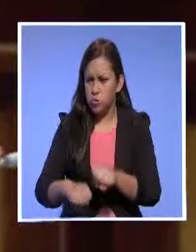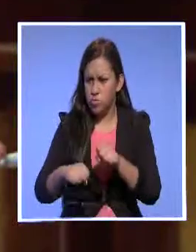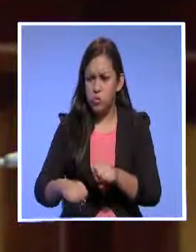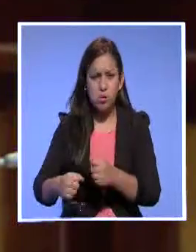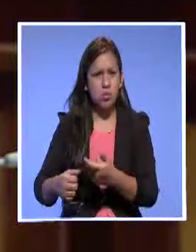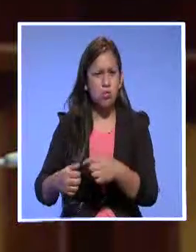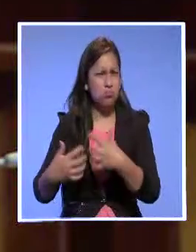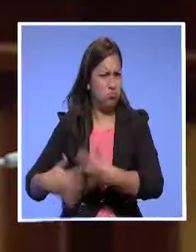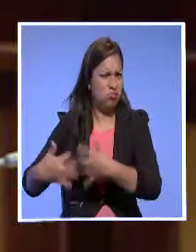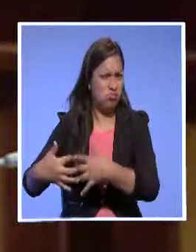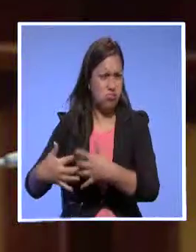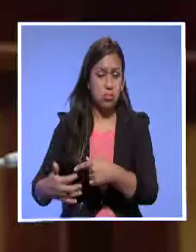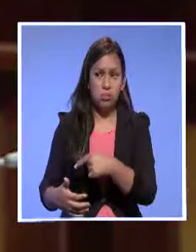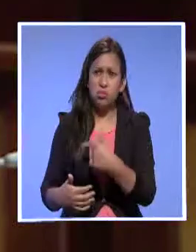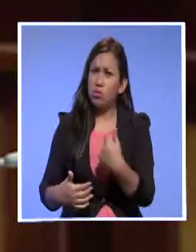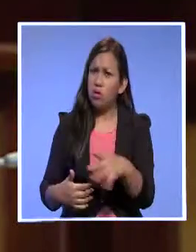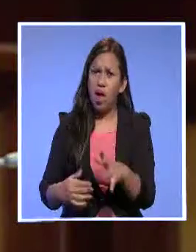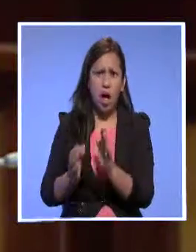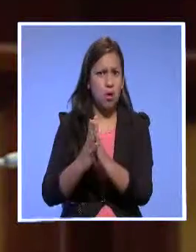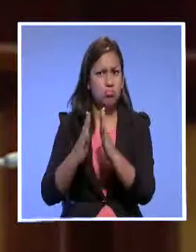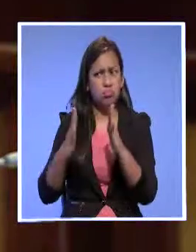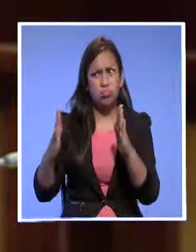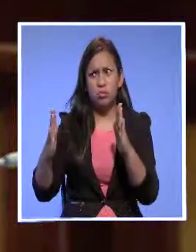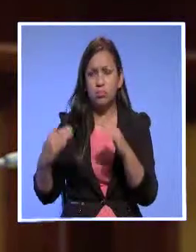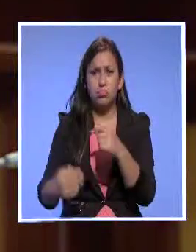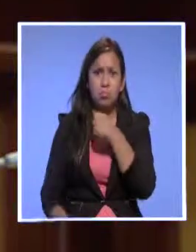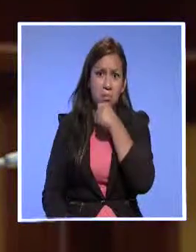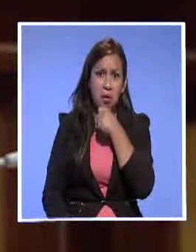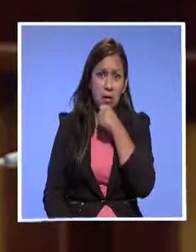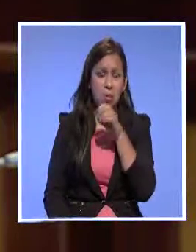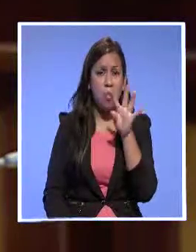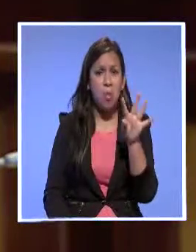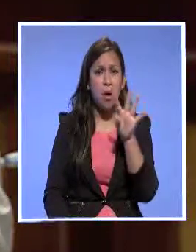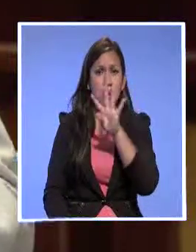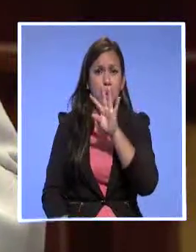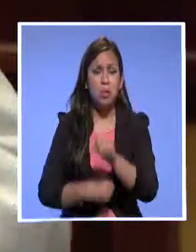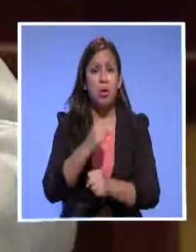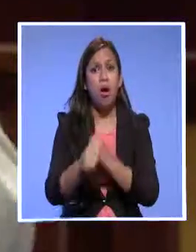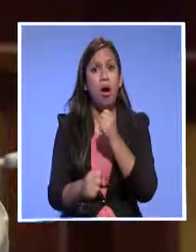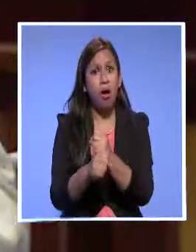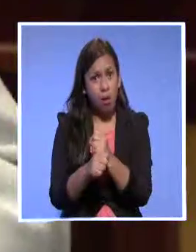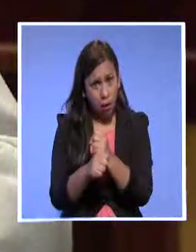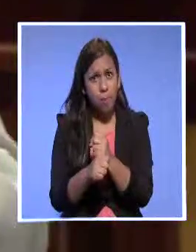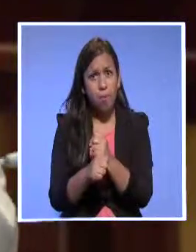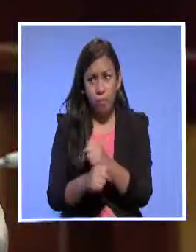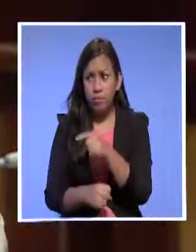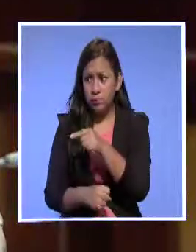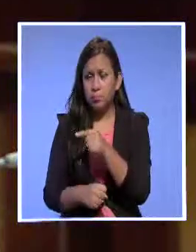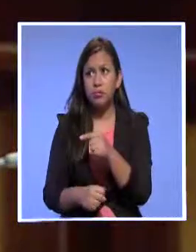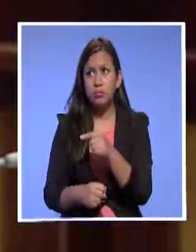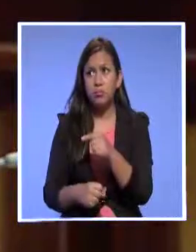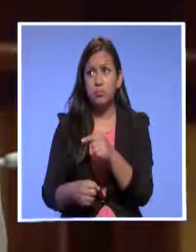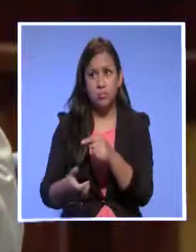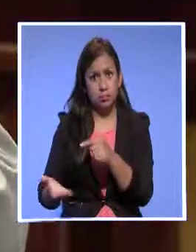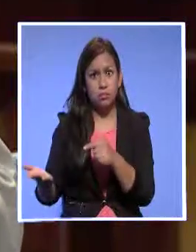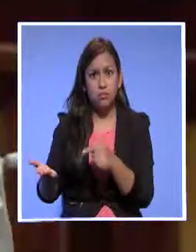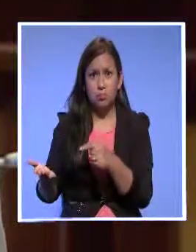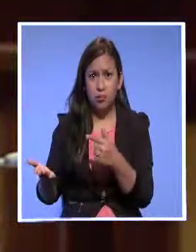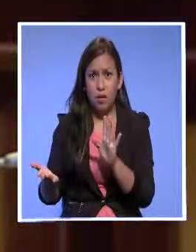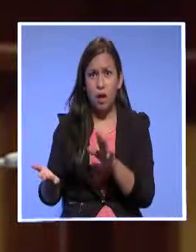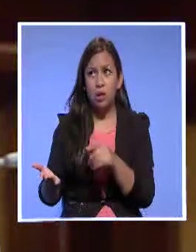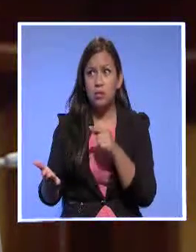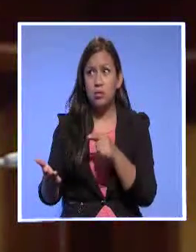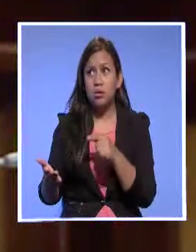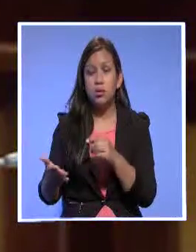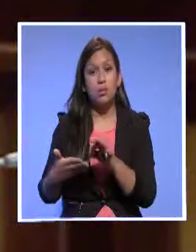siglos porque tiene 44 años porque esta planta fue concebida para hacerla regional y así asilo pues daba